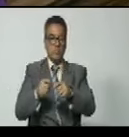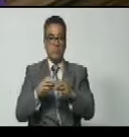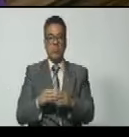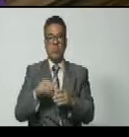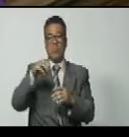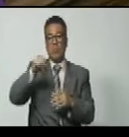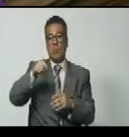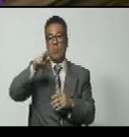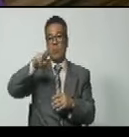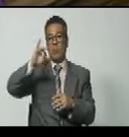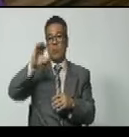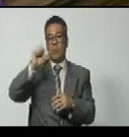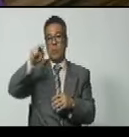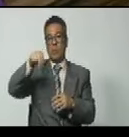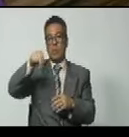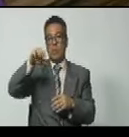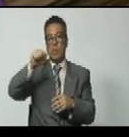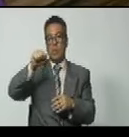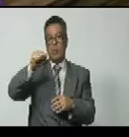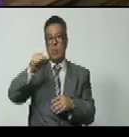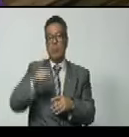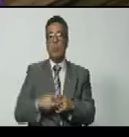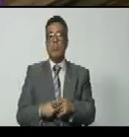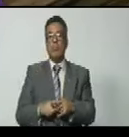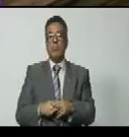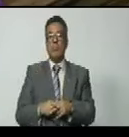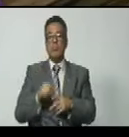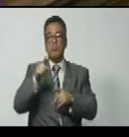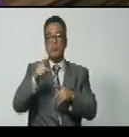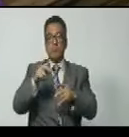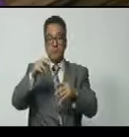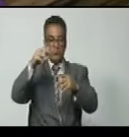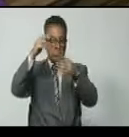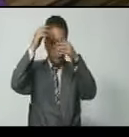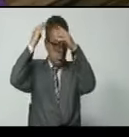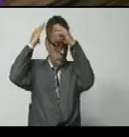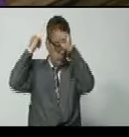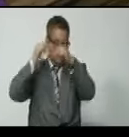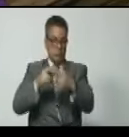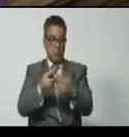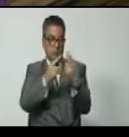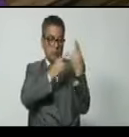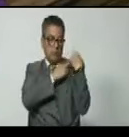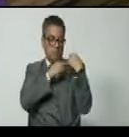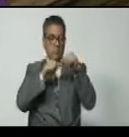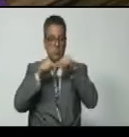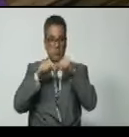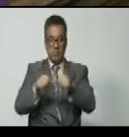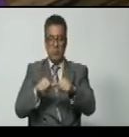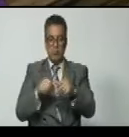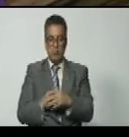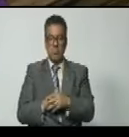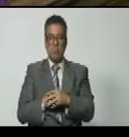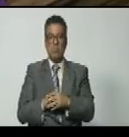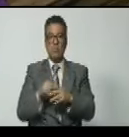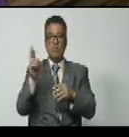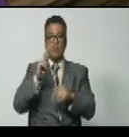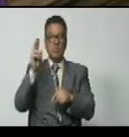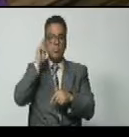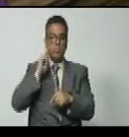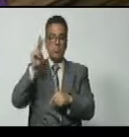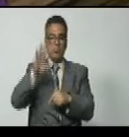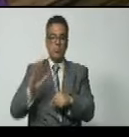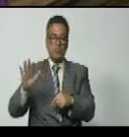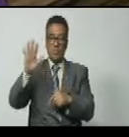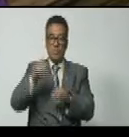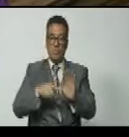ciudadana Marilyn Giuseppina Di Luca Santaella como embajadora representante permanente de la República